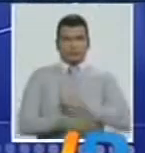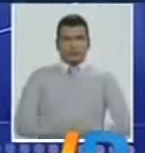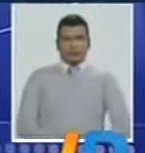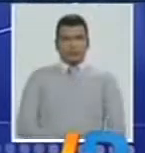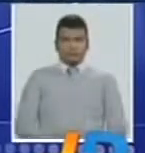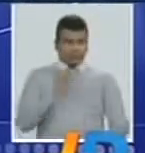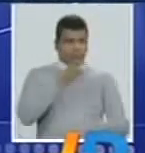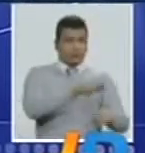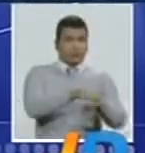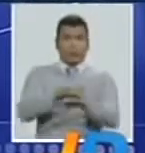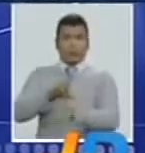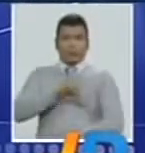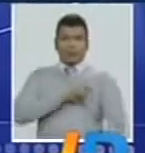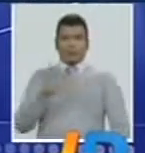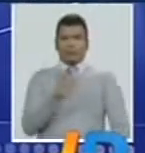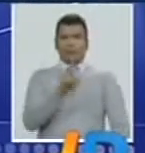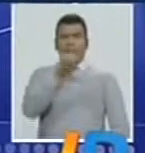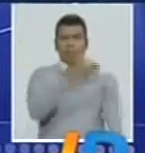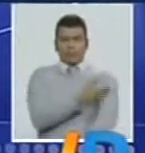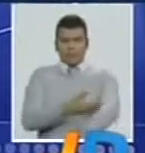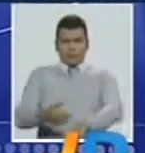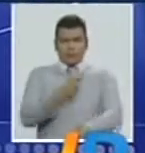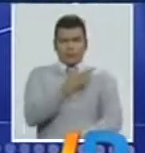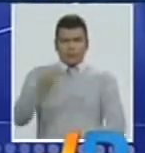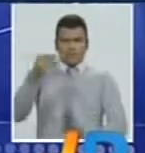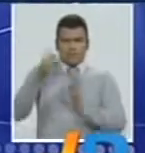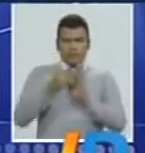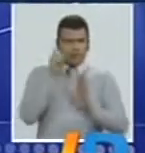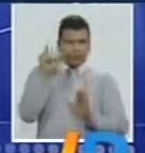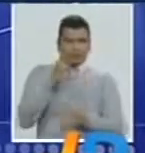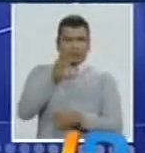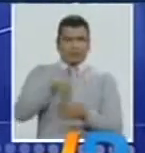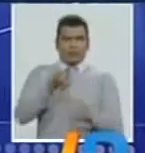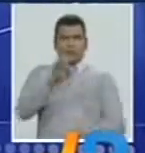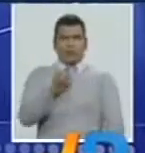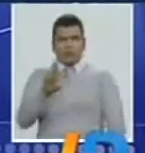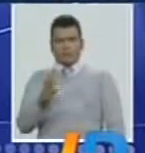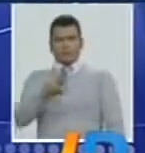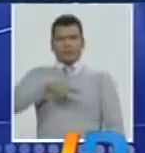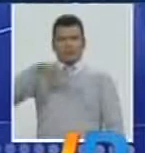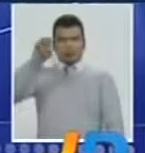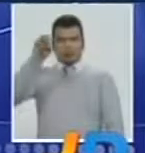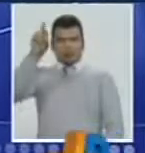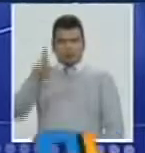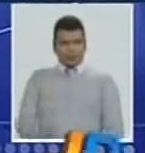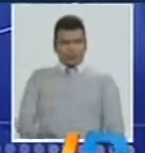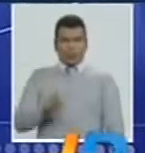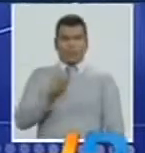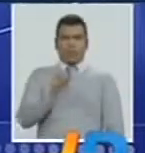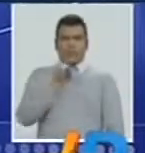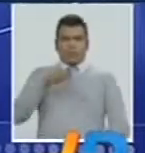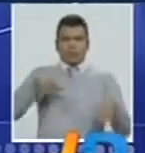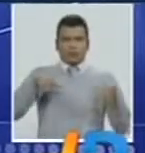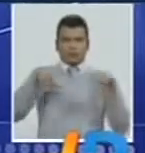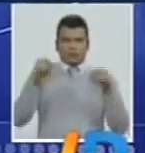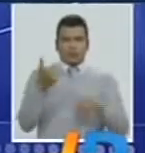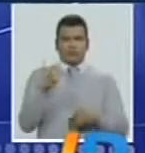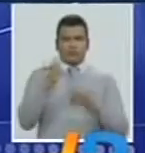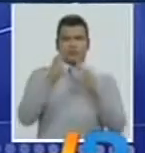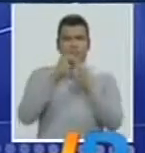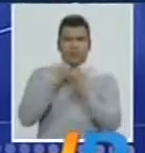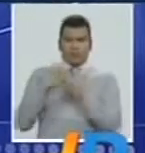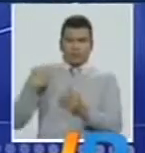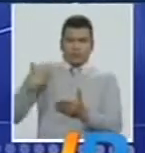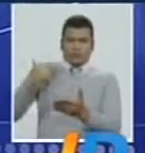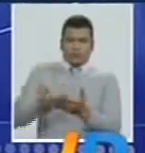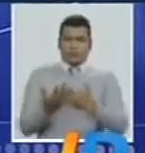en Cali, más de 1.100.000 caleños que habitan en barrios del norte, sur y oriente de la ciudad se quedarán sin agua desde las 10 de esta noche y